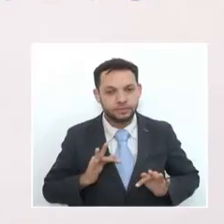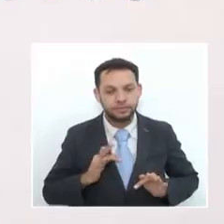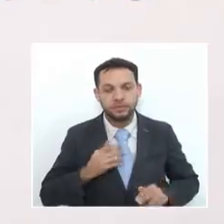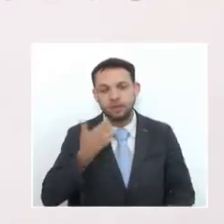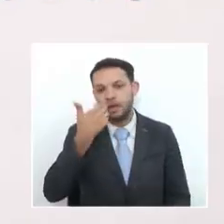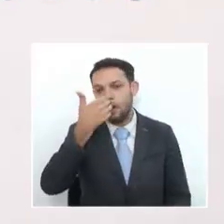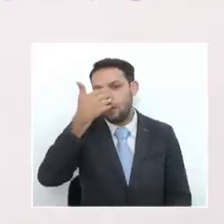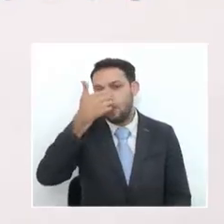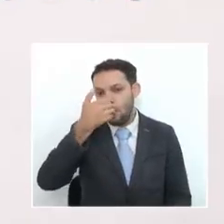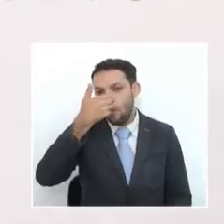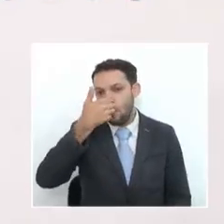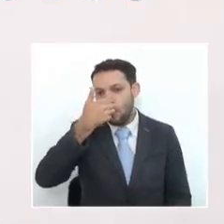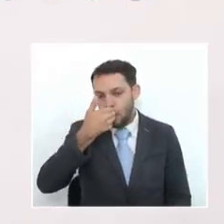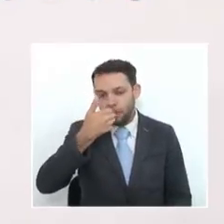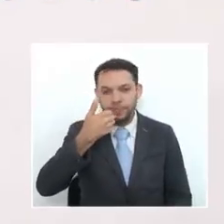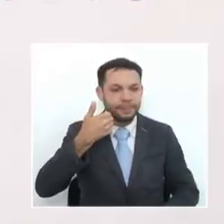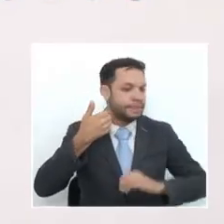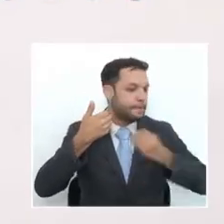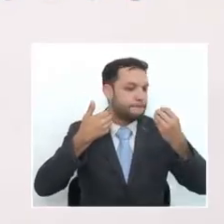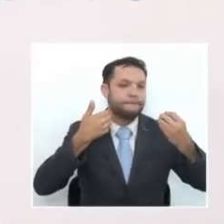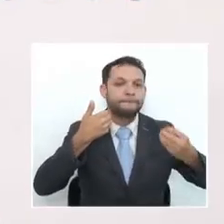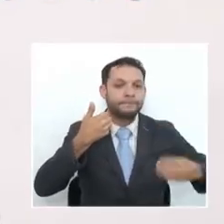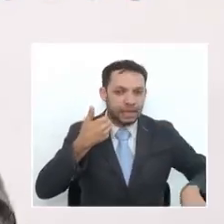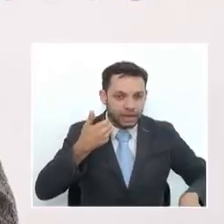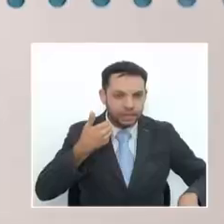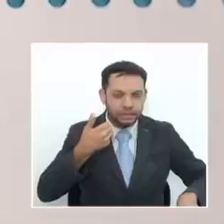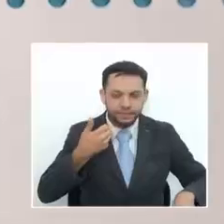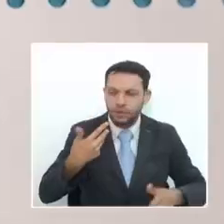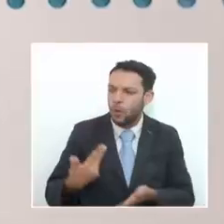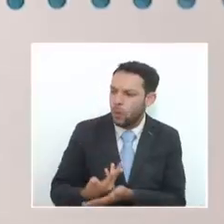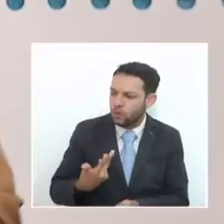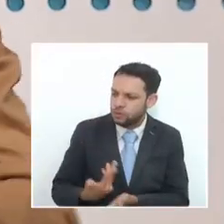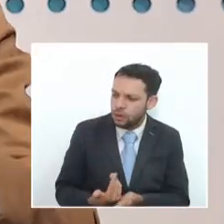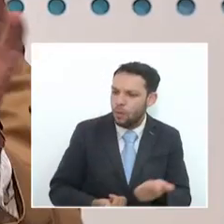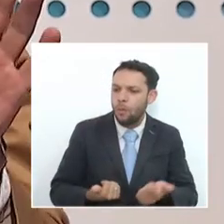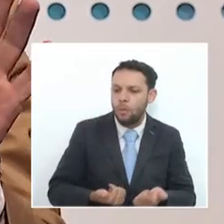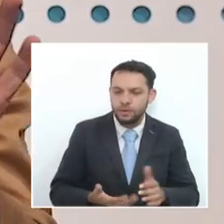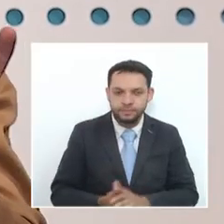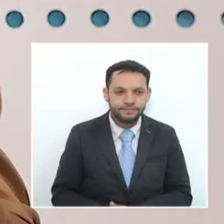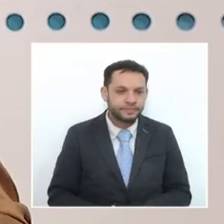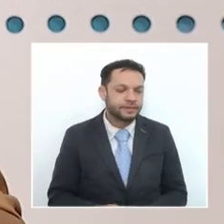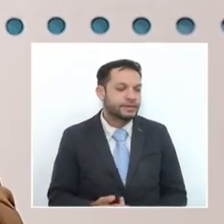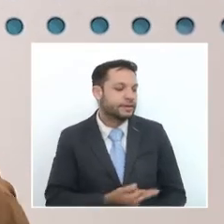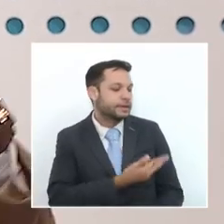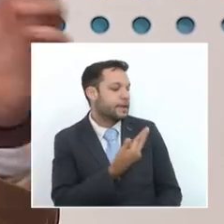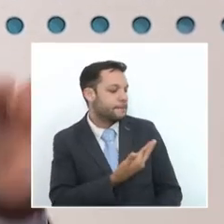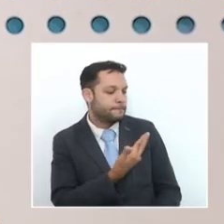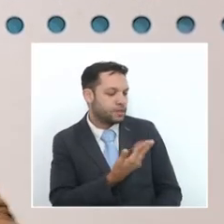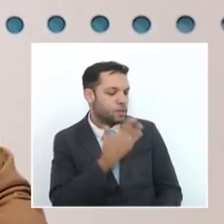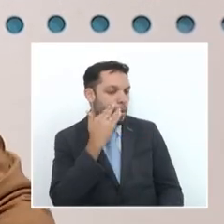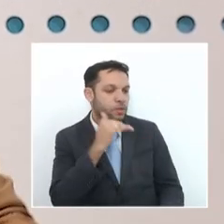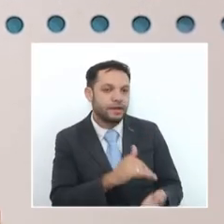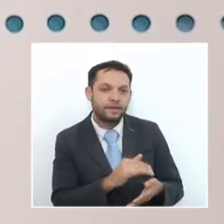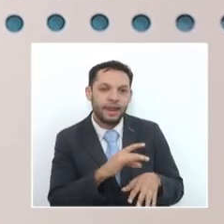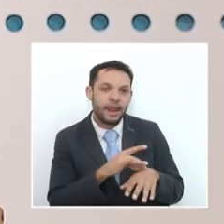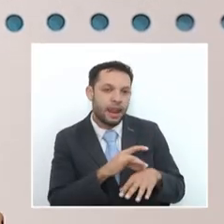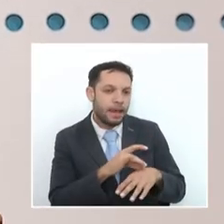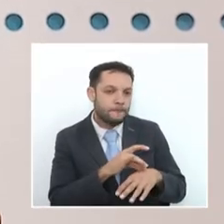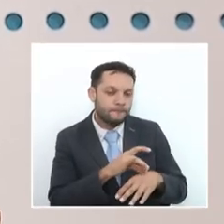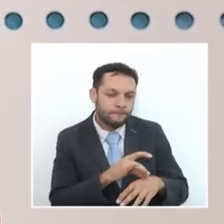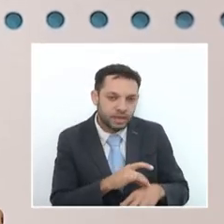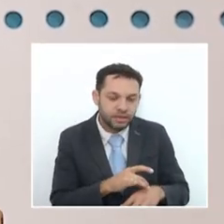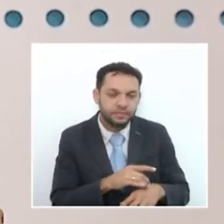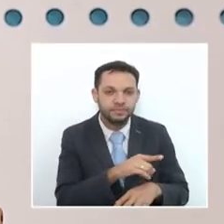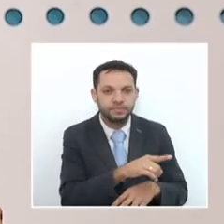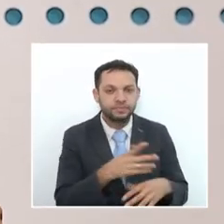pero tampoco me ha servido. ¿Qué me recomienda? Bueno, ahí volvemos al tema de la piel ahora. No, que es que tengo